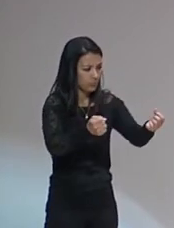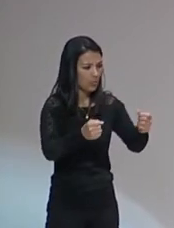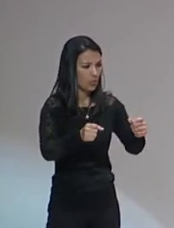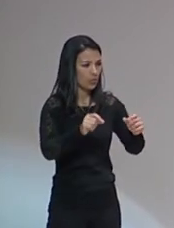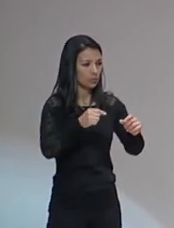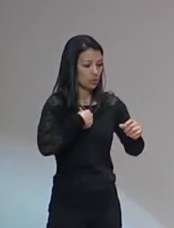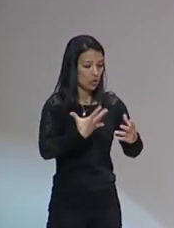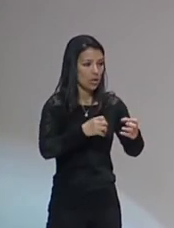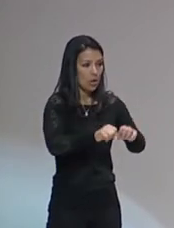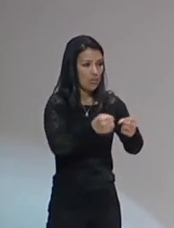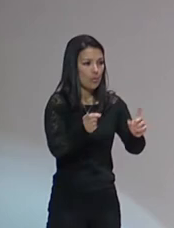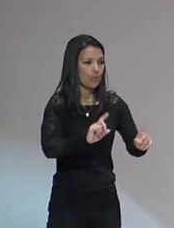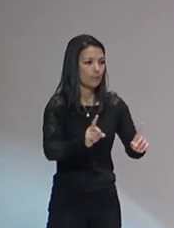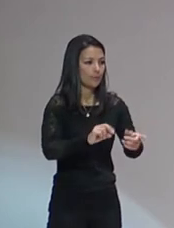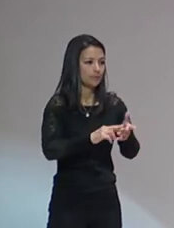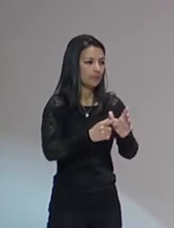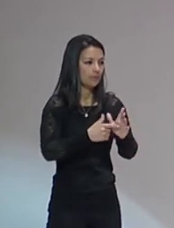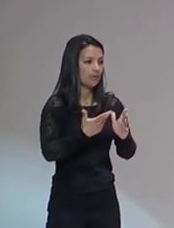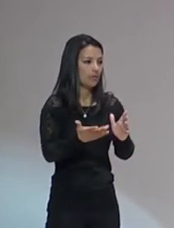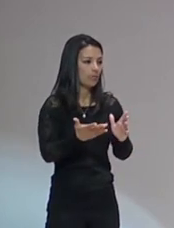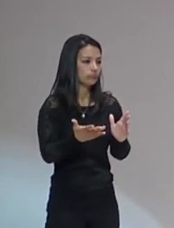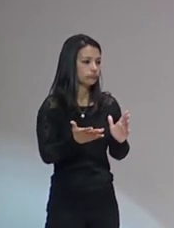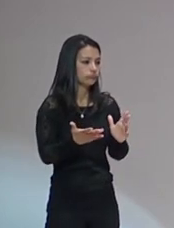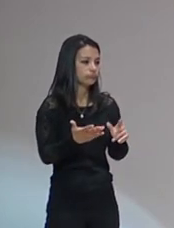romperlo, sino es